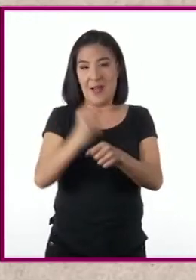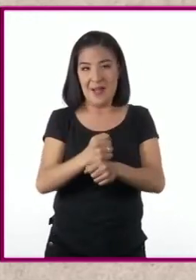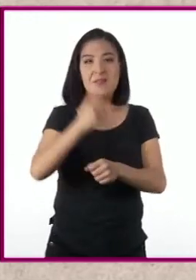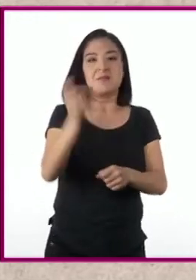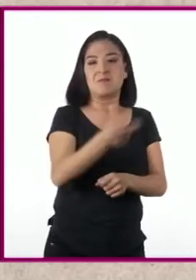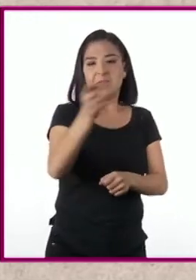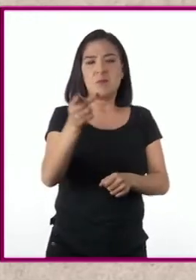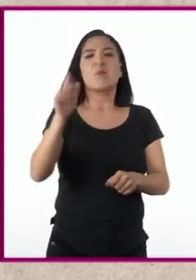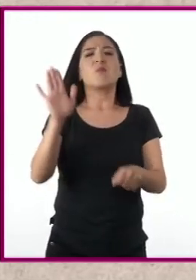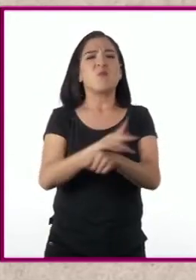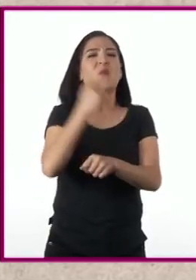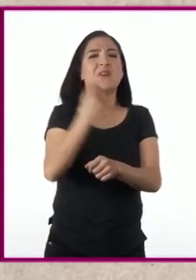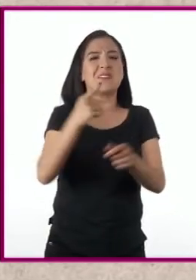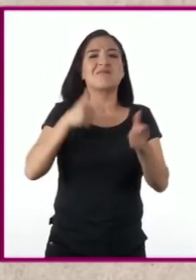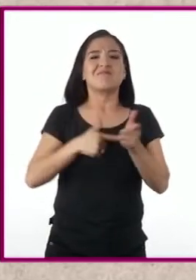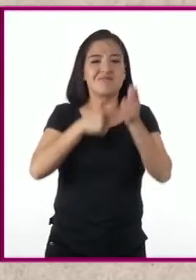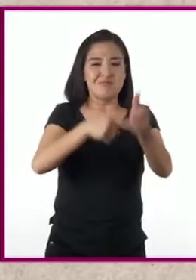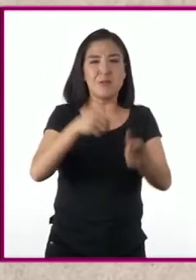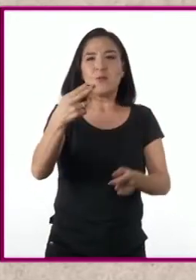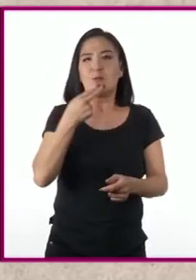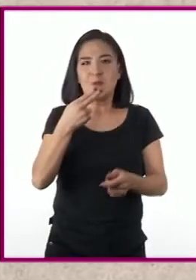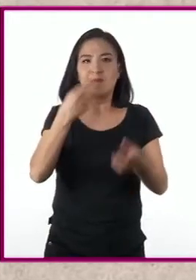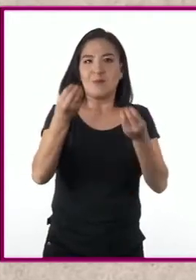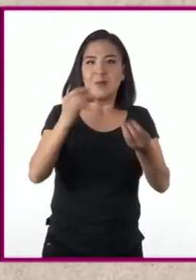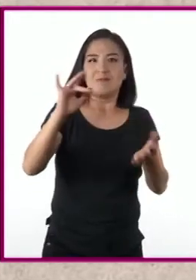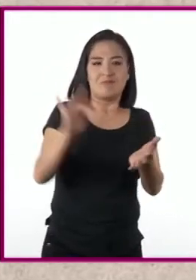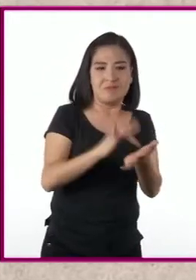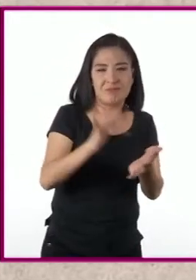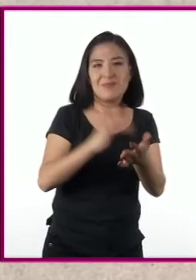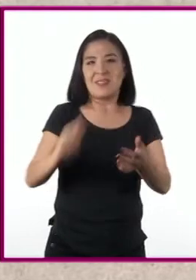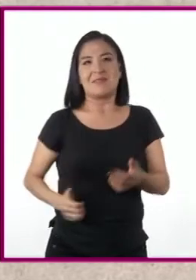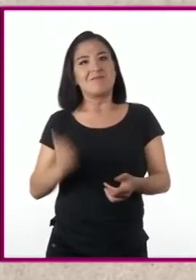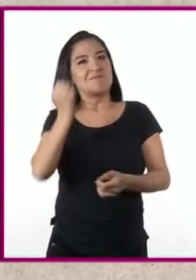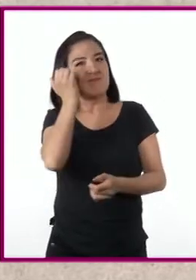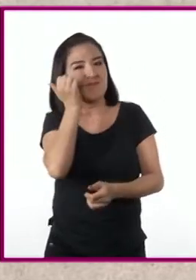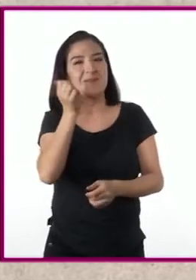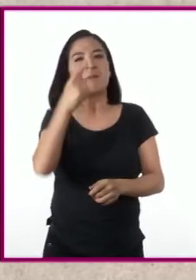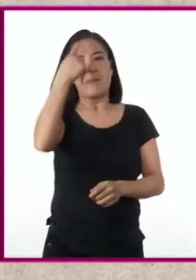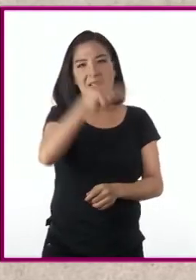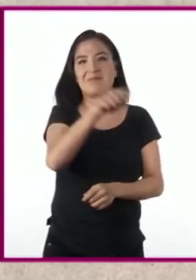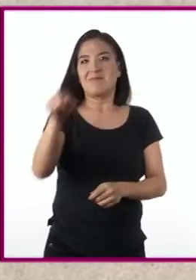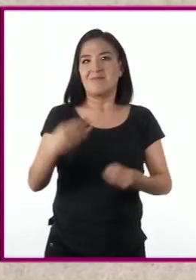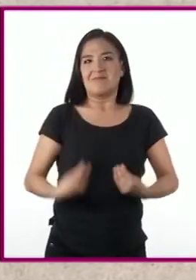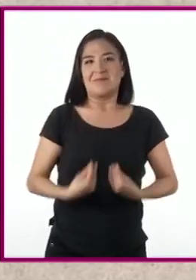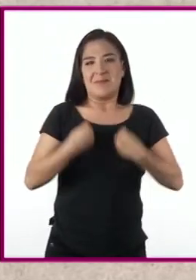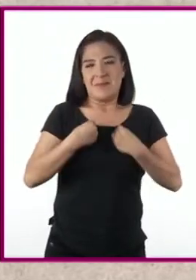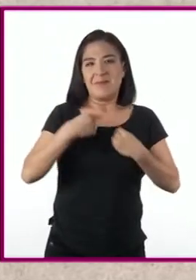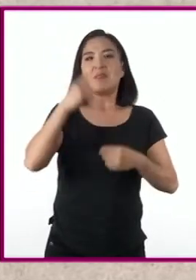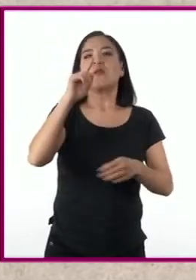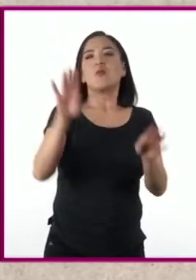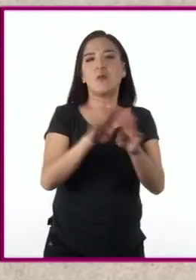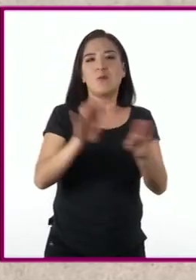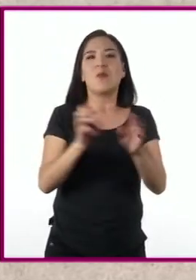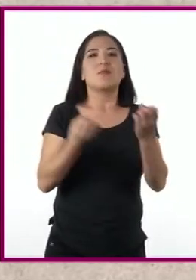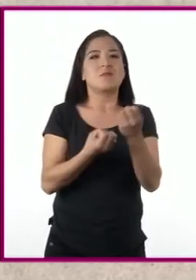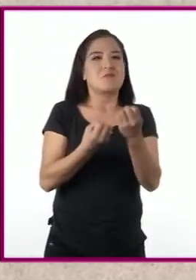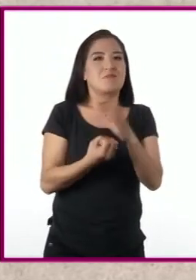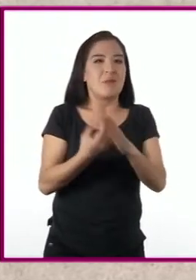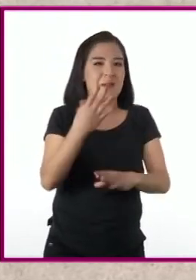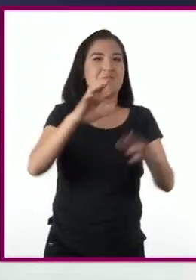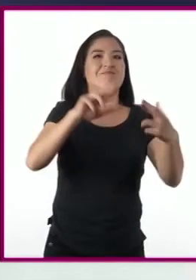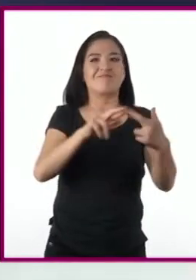seguimiento sobre las consecuencias de este uso masivo de los dispositivos móviles en sus vidas y en sus relaciones con los demás.